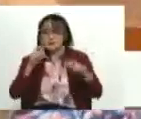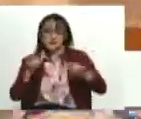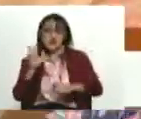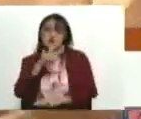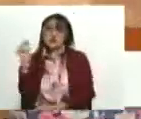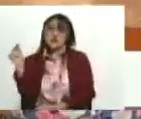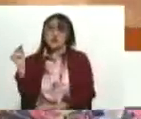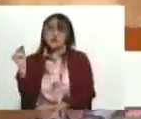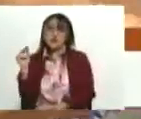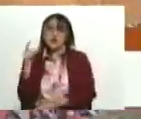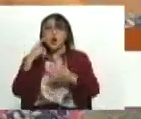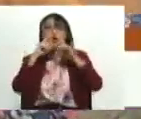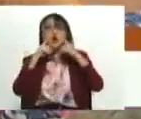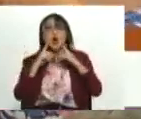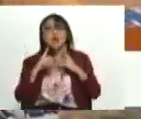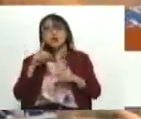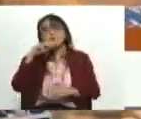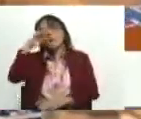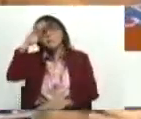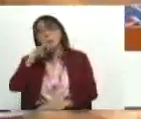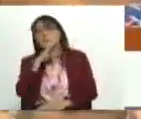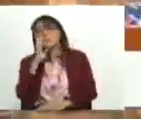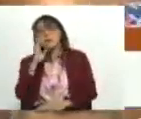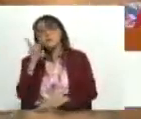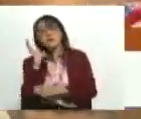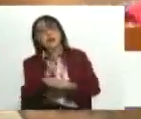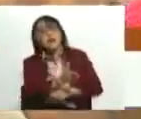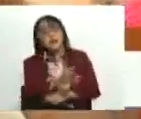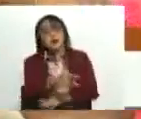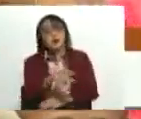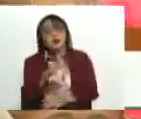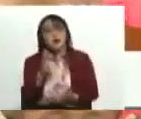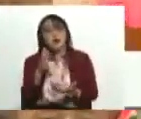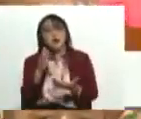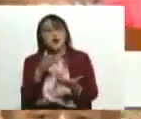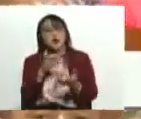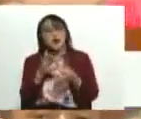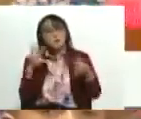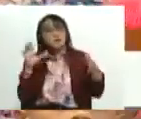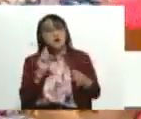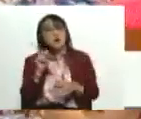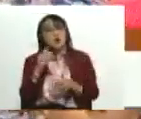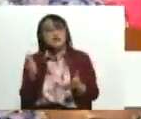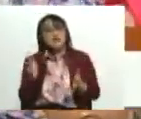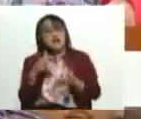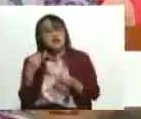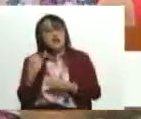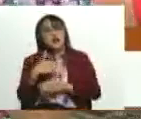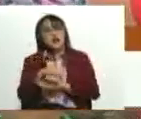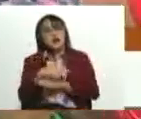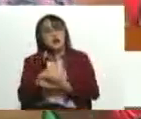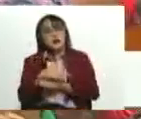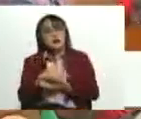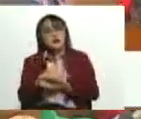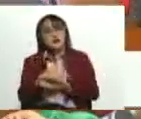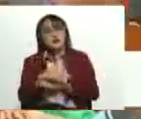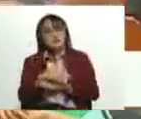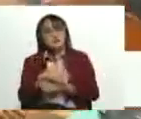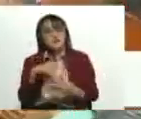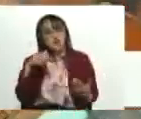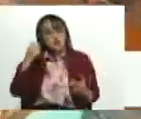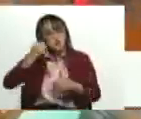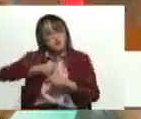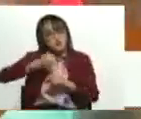No llorándole a papi o mami para que sancionen a los adversarios. No, no. Se ganan en la calle. Se ganan en la calle